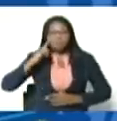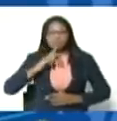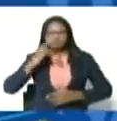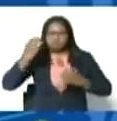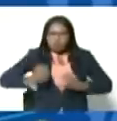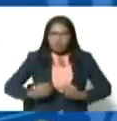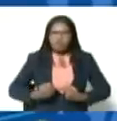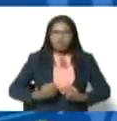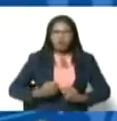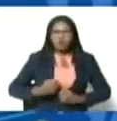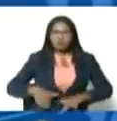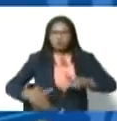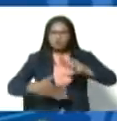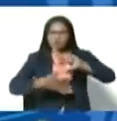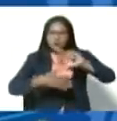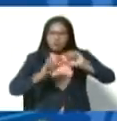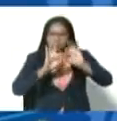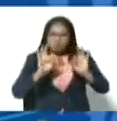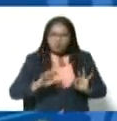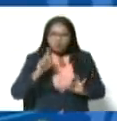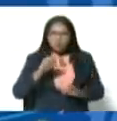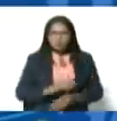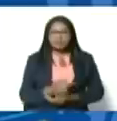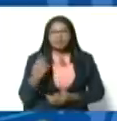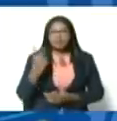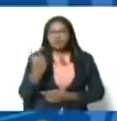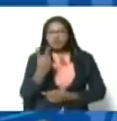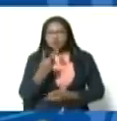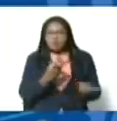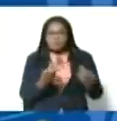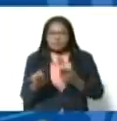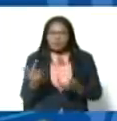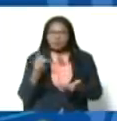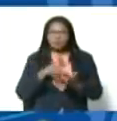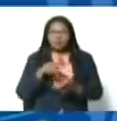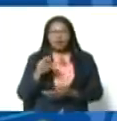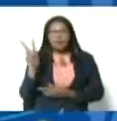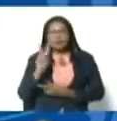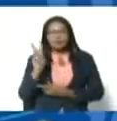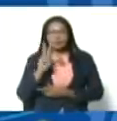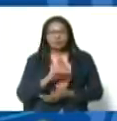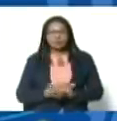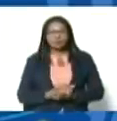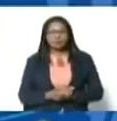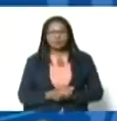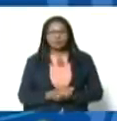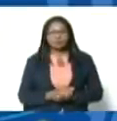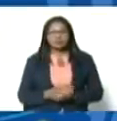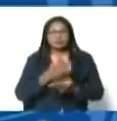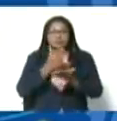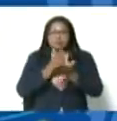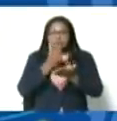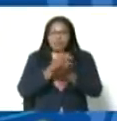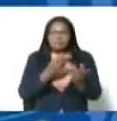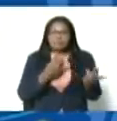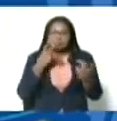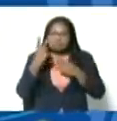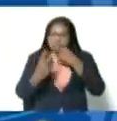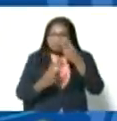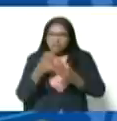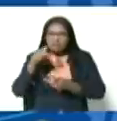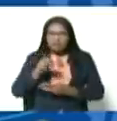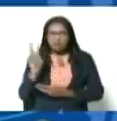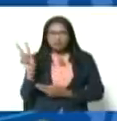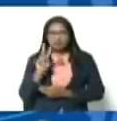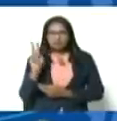Pasión suramericanista. Bueno, tenemos dos invitados que llegaron a Venezuela. Siempre vienen a Venezuela, bueno,